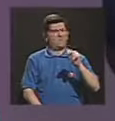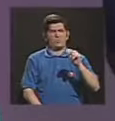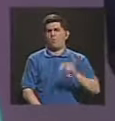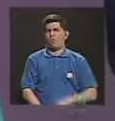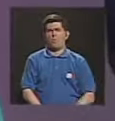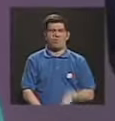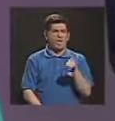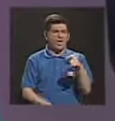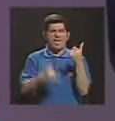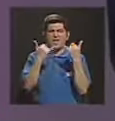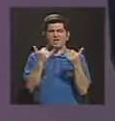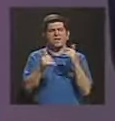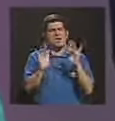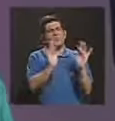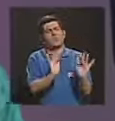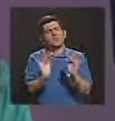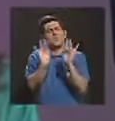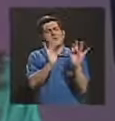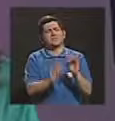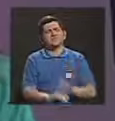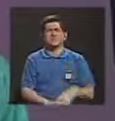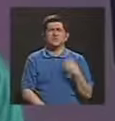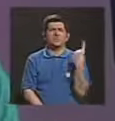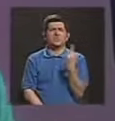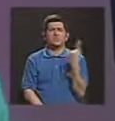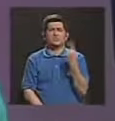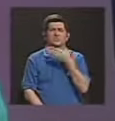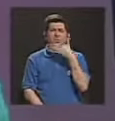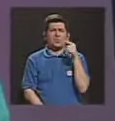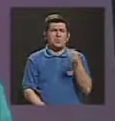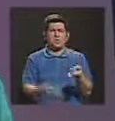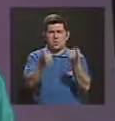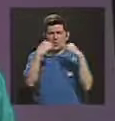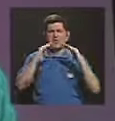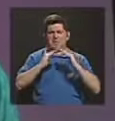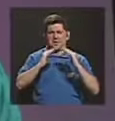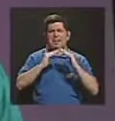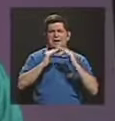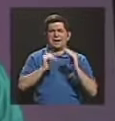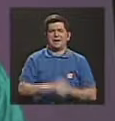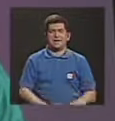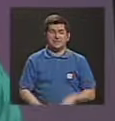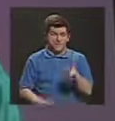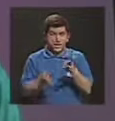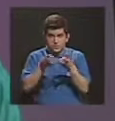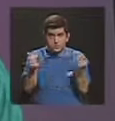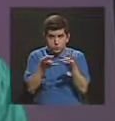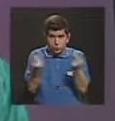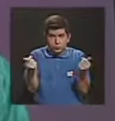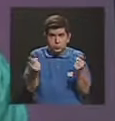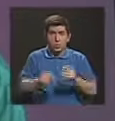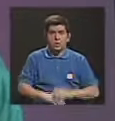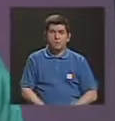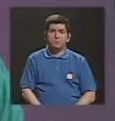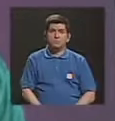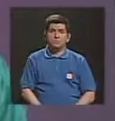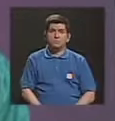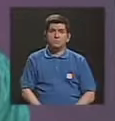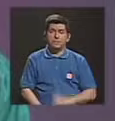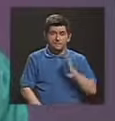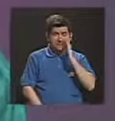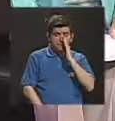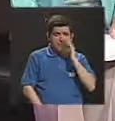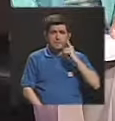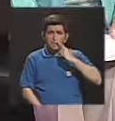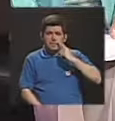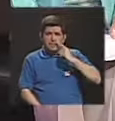que él ya, pobrecito, está solo, pero mejor lo vamos a traer a mi casa. ¿Es esto una solución? la madre,